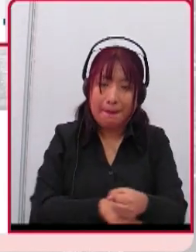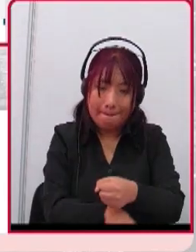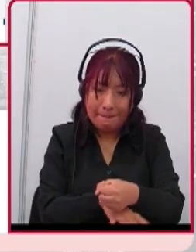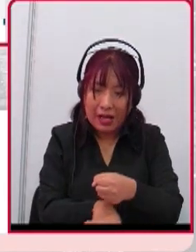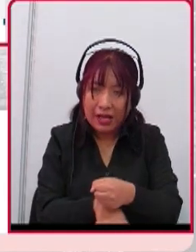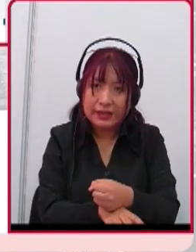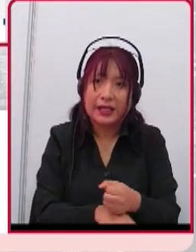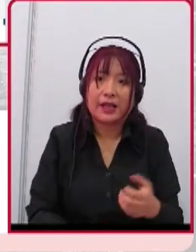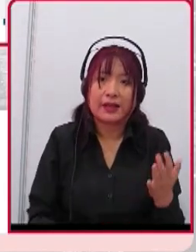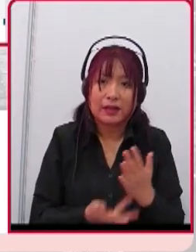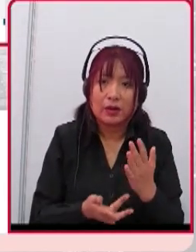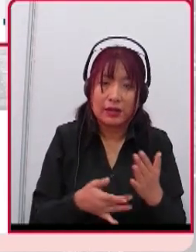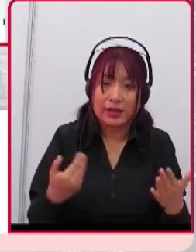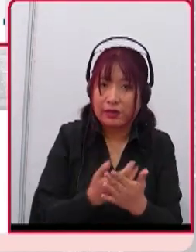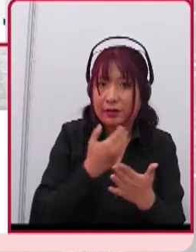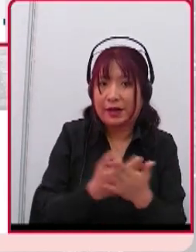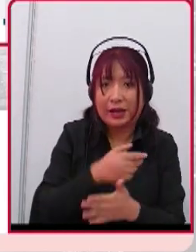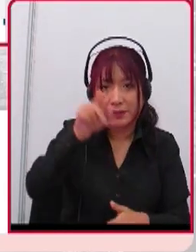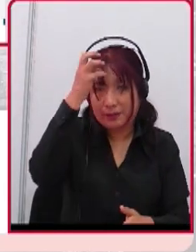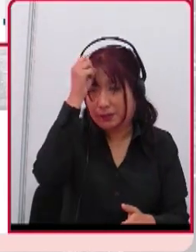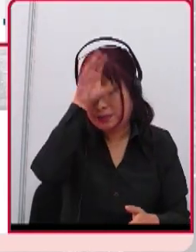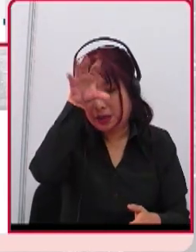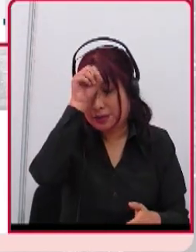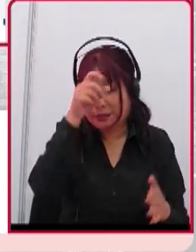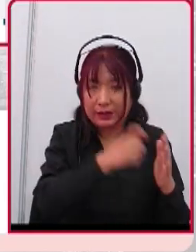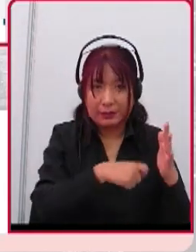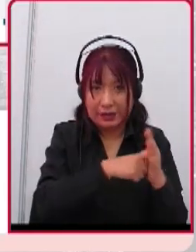exploraciones y geología. Muchas gracias.